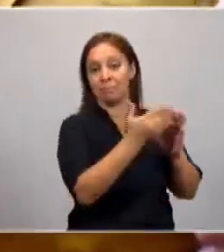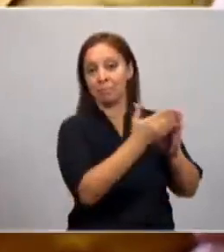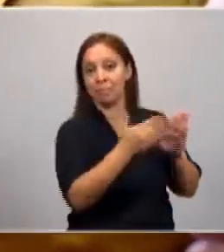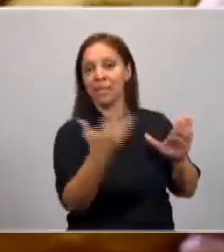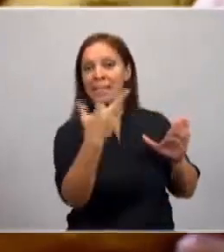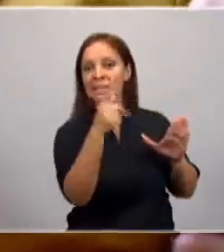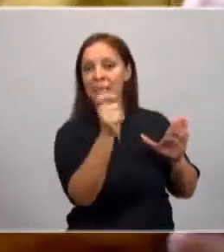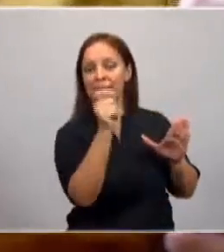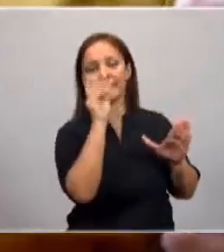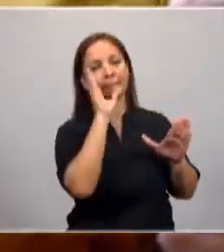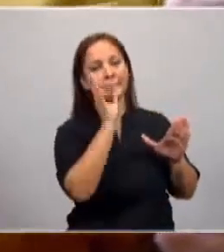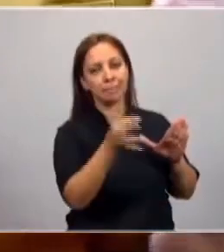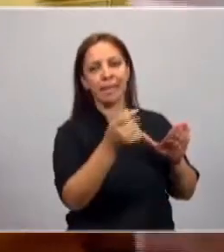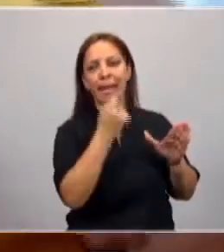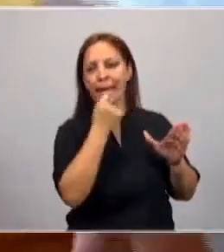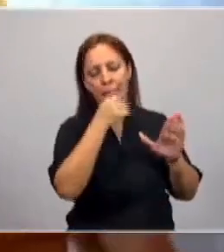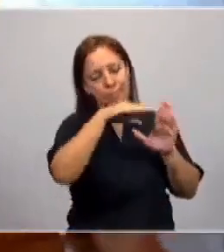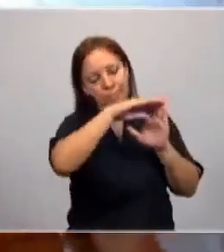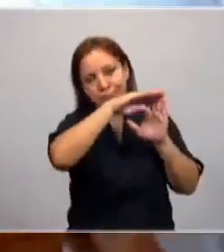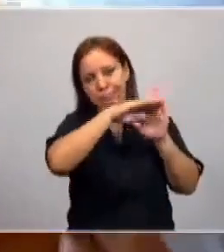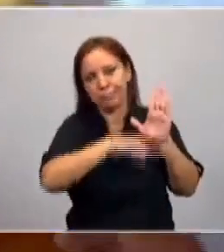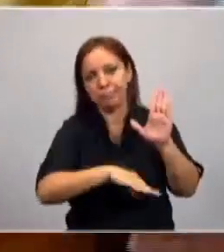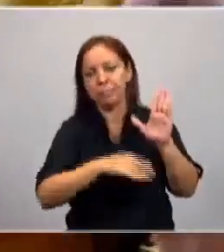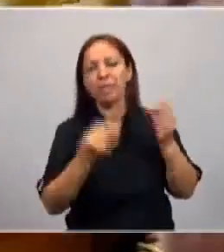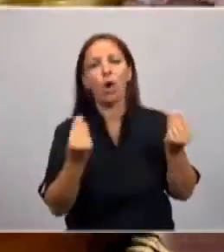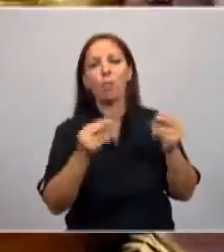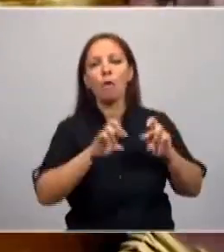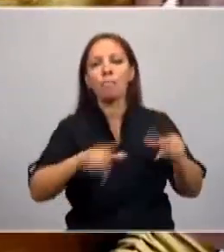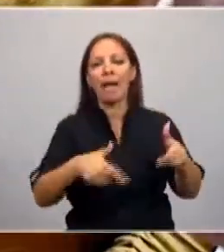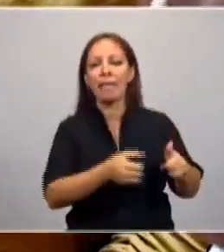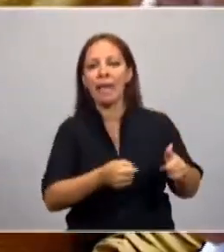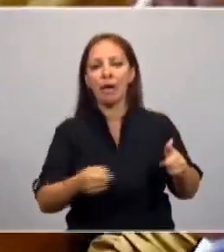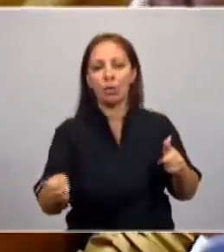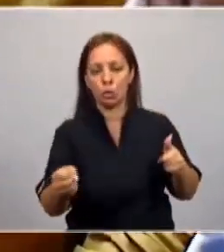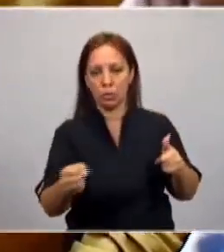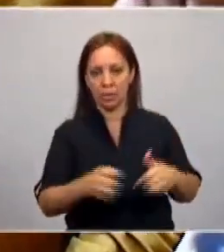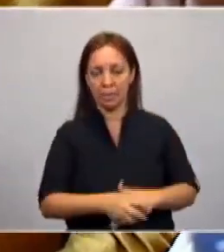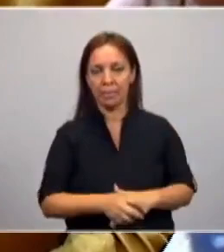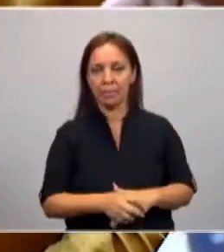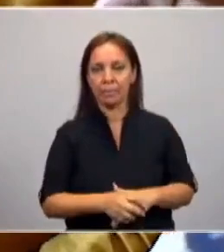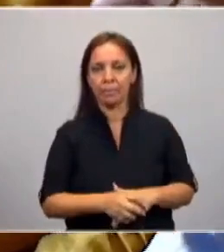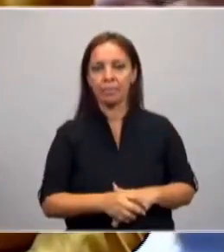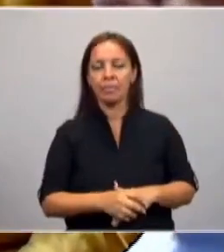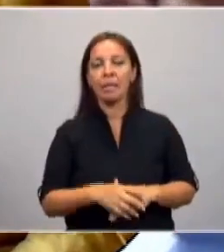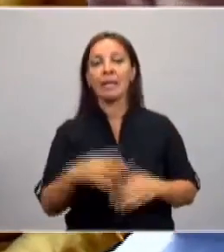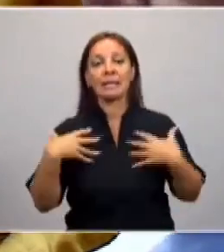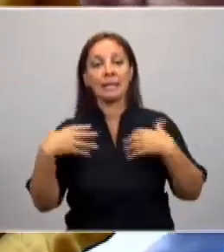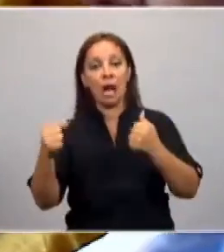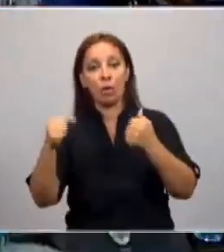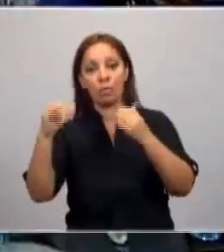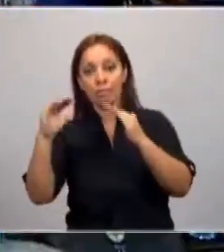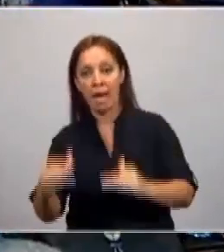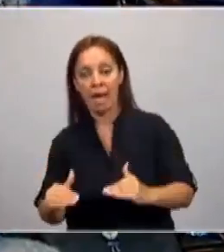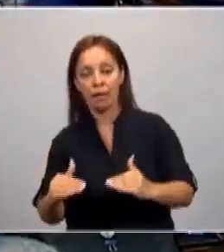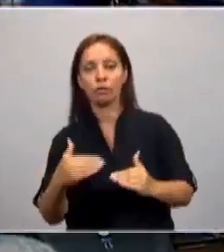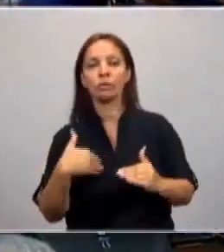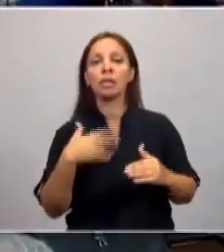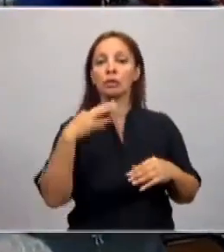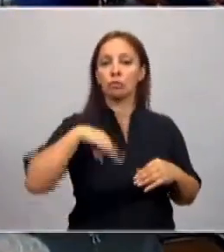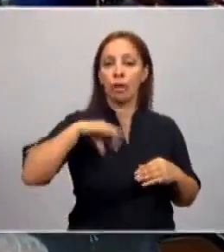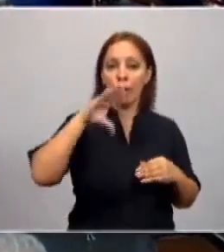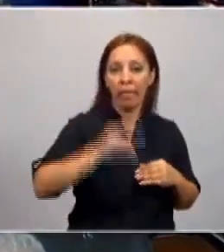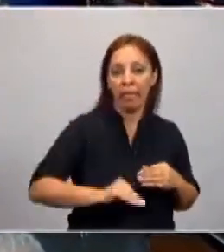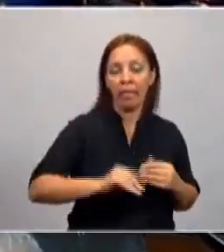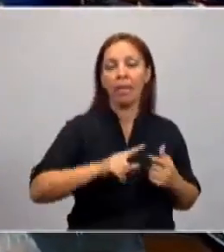dolorosos ejemplos de lo que significa un plan de ajuste y redistribución salvaje. Menos salud, menos salarios, menos alimentos,